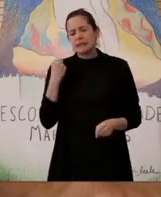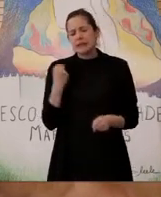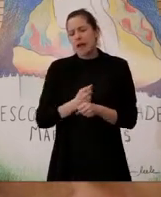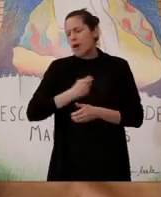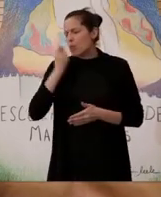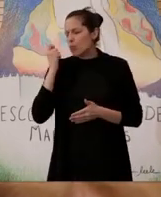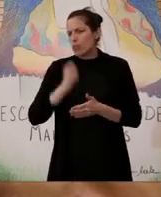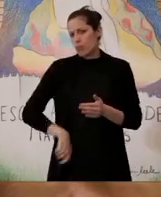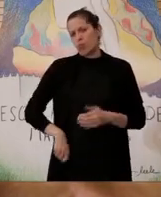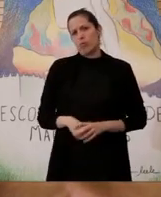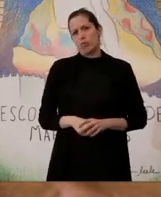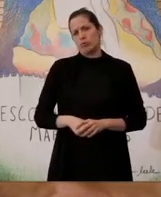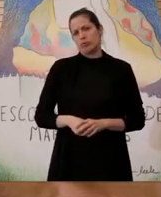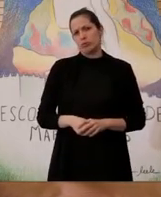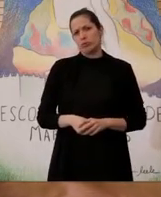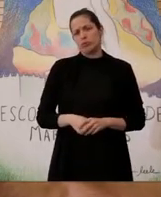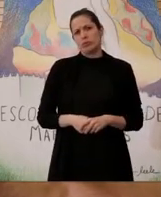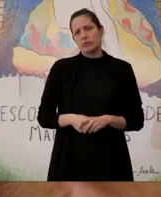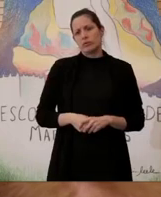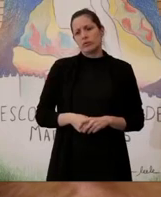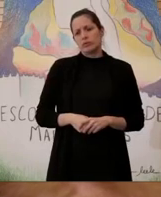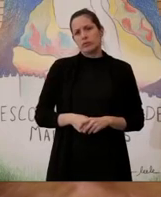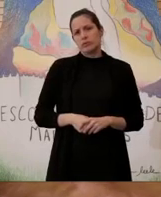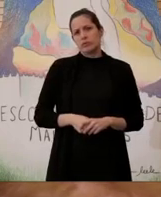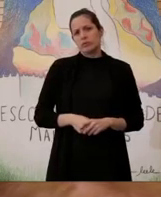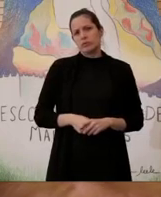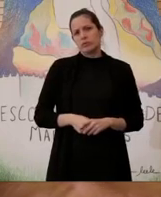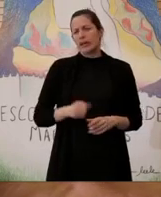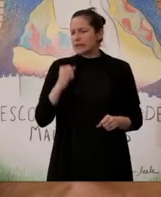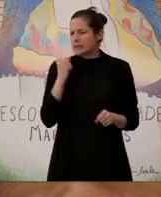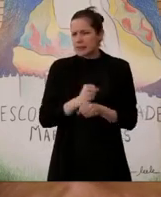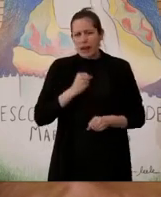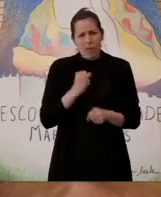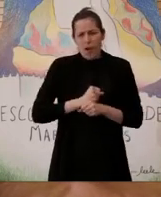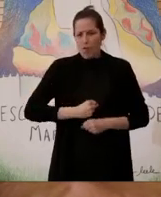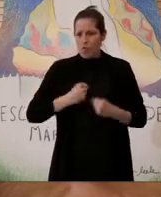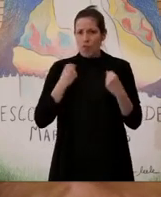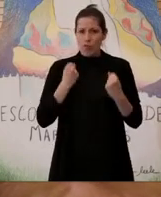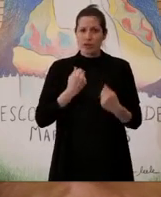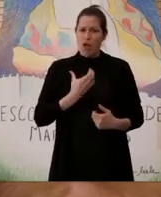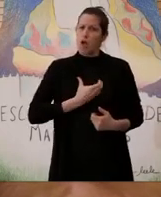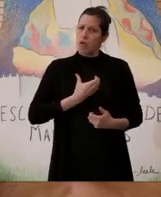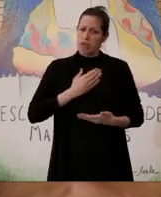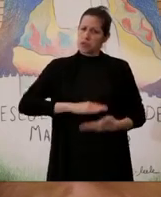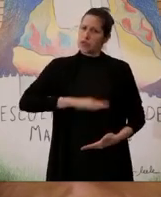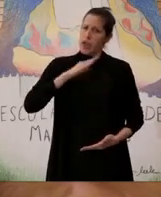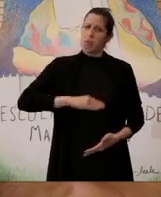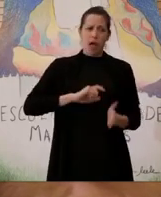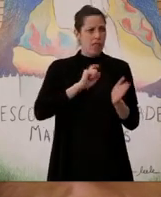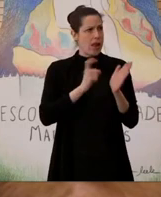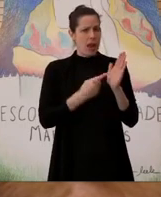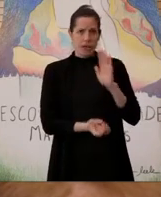e inmenso porque hay que decidir los concellos tenían capacidad de legislar pero también hay que ejecutar